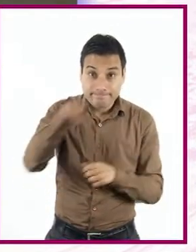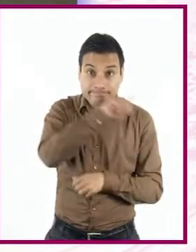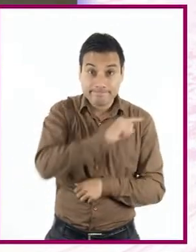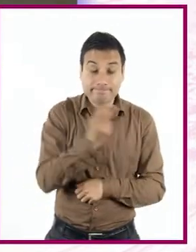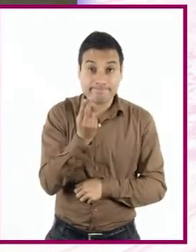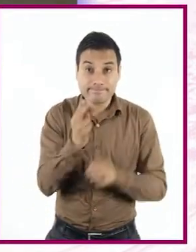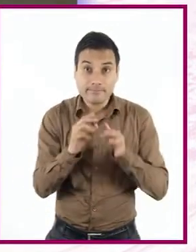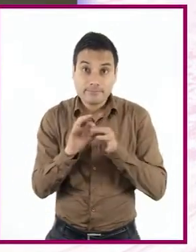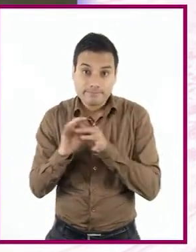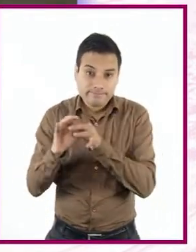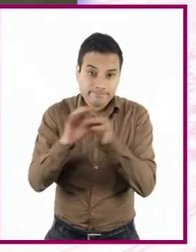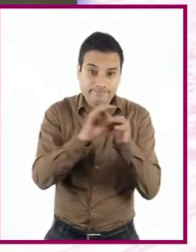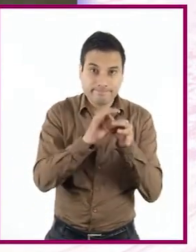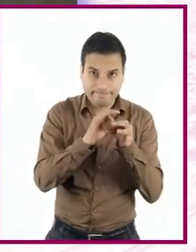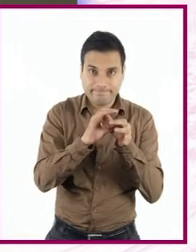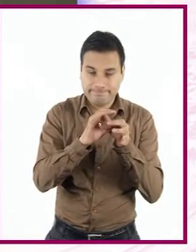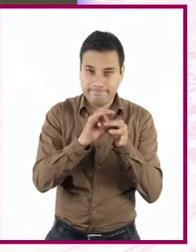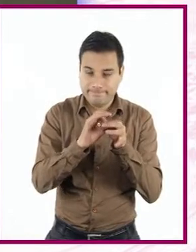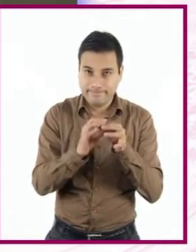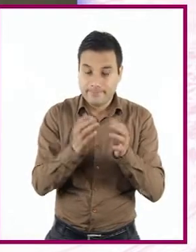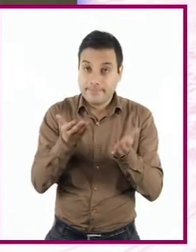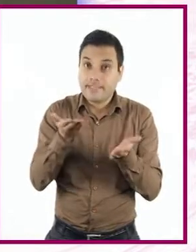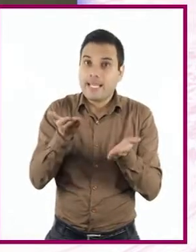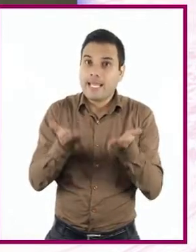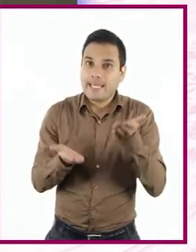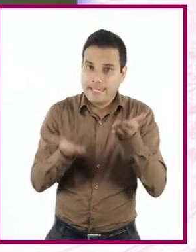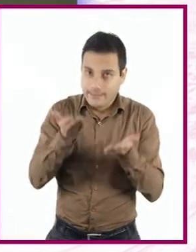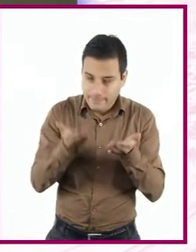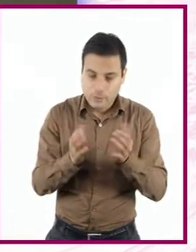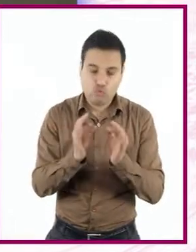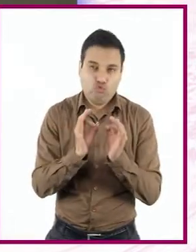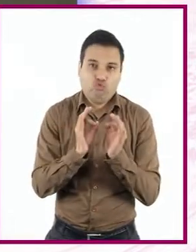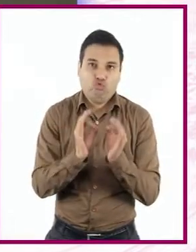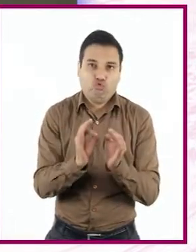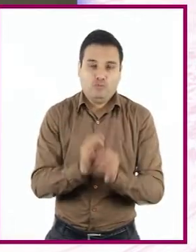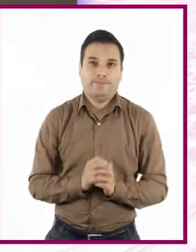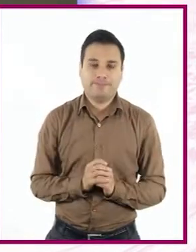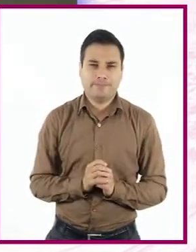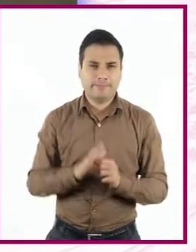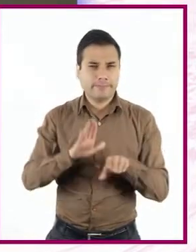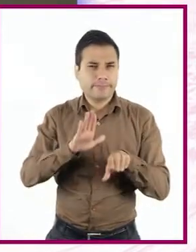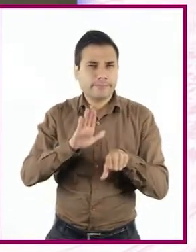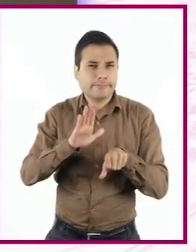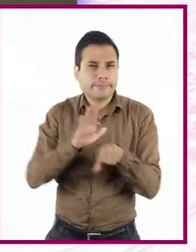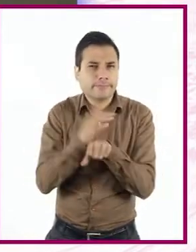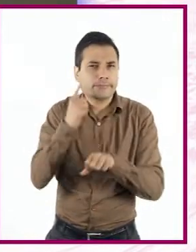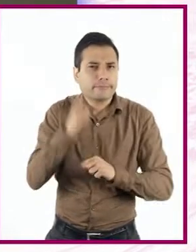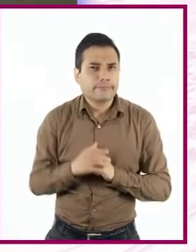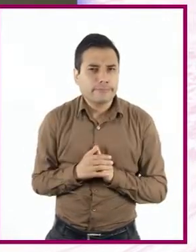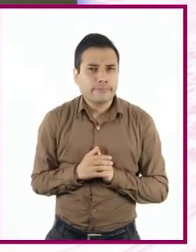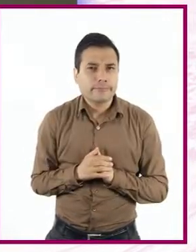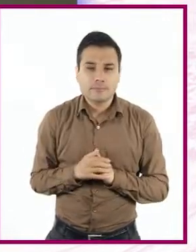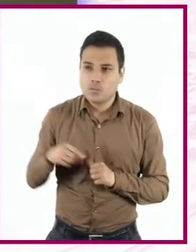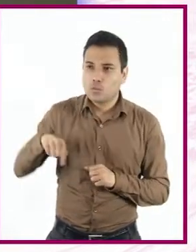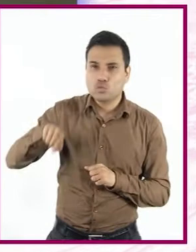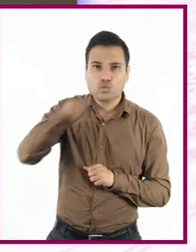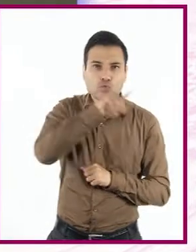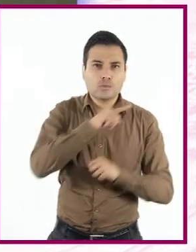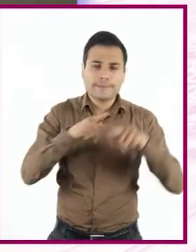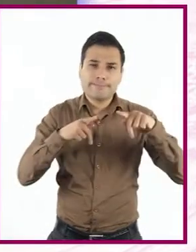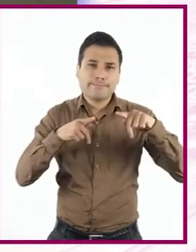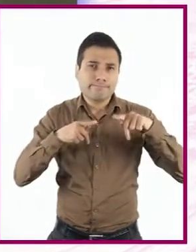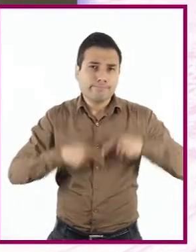y equilibrada con la naturaleza y el medio ambiente, porque nosotros los humanos somos una